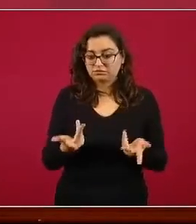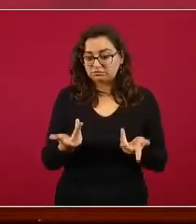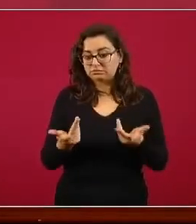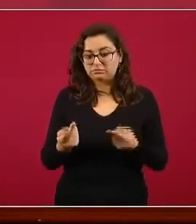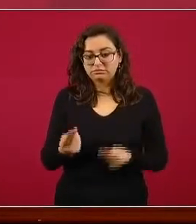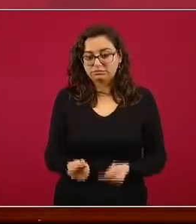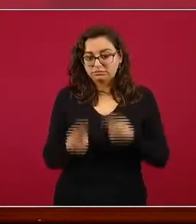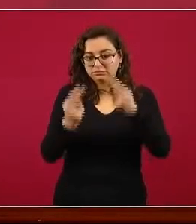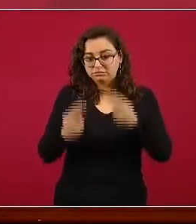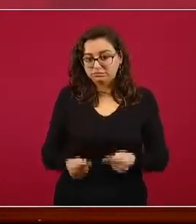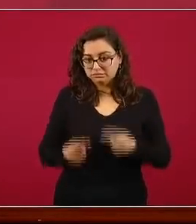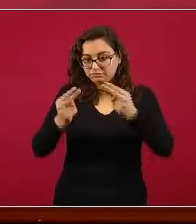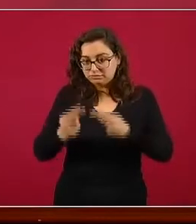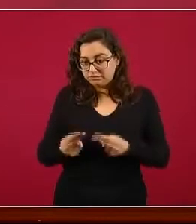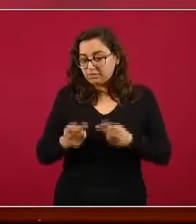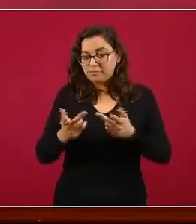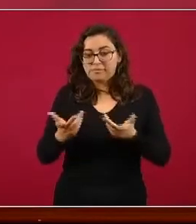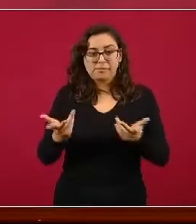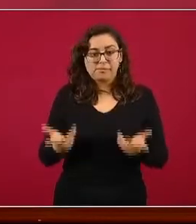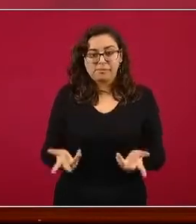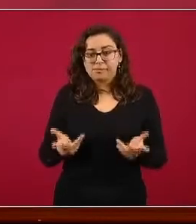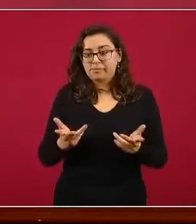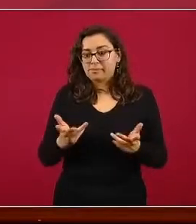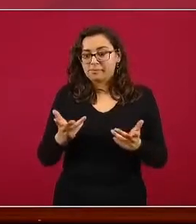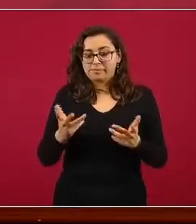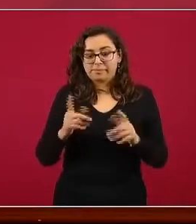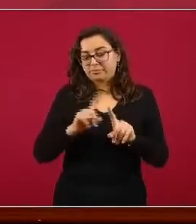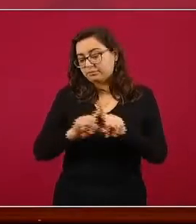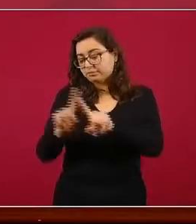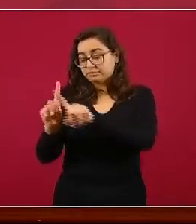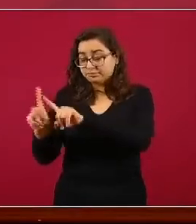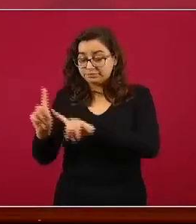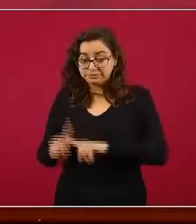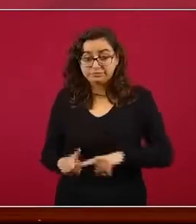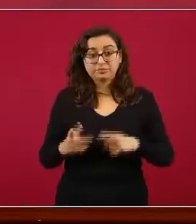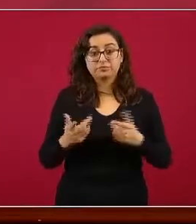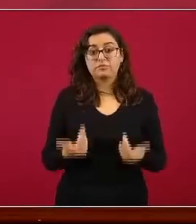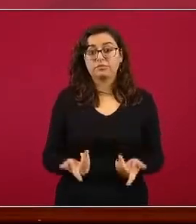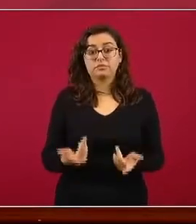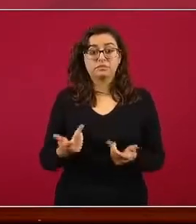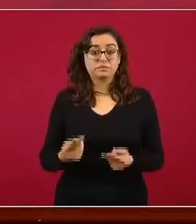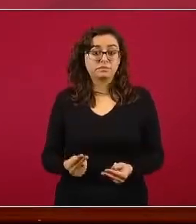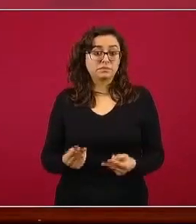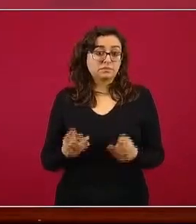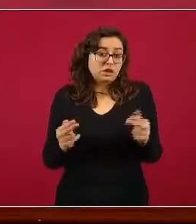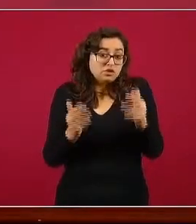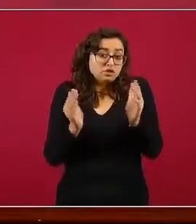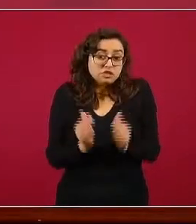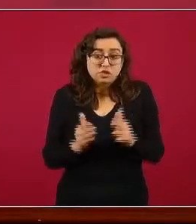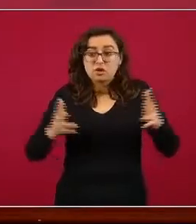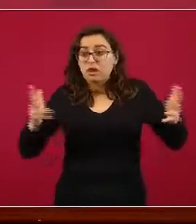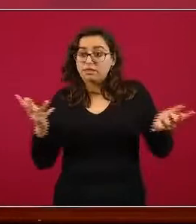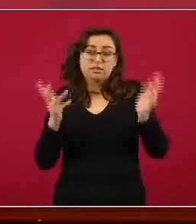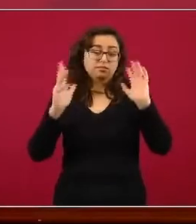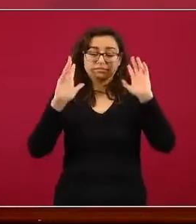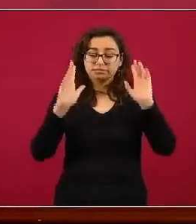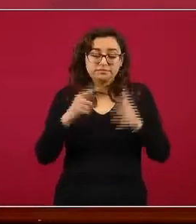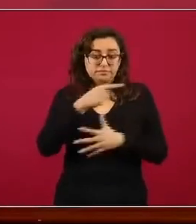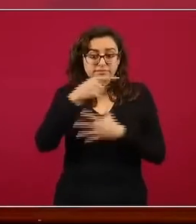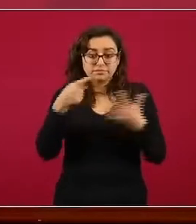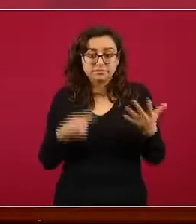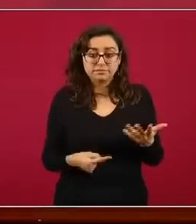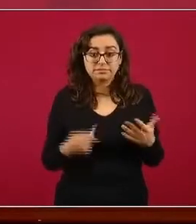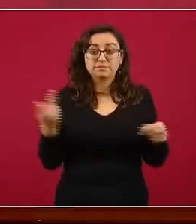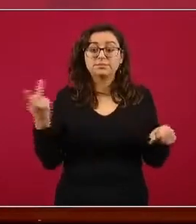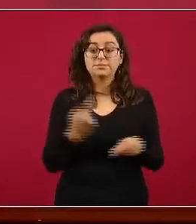en las que pudieran participar, como personas empleadas, como personas pequeñas propietarias, etcétera. Entonces, al aplicar